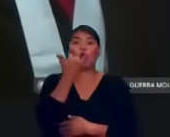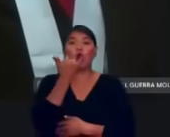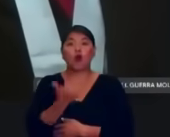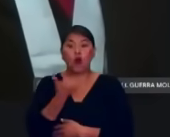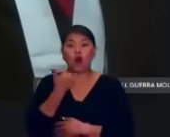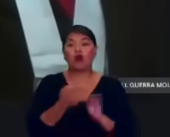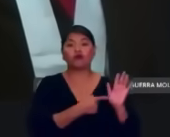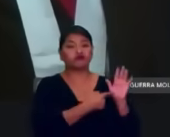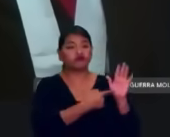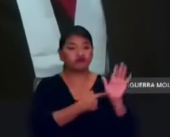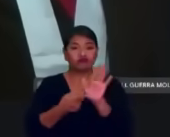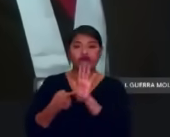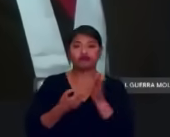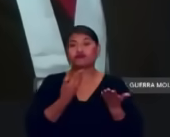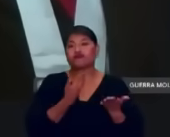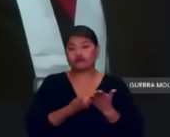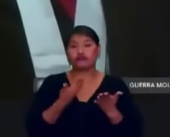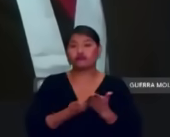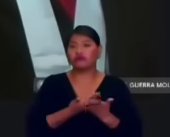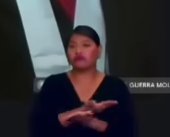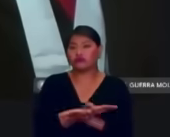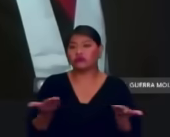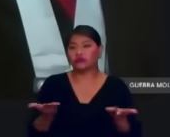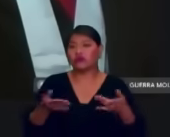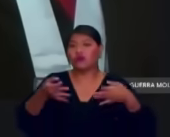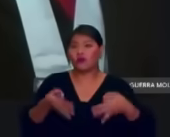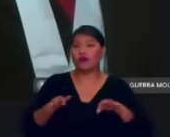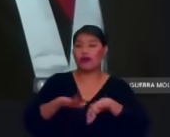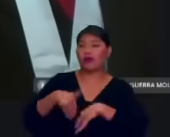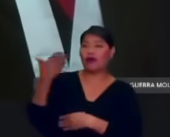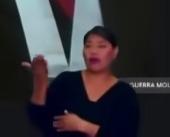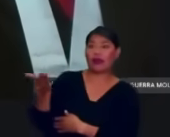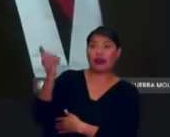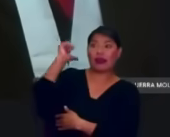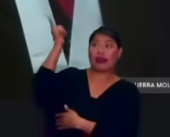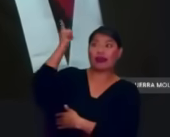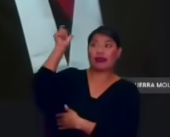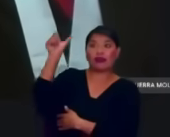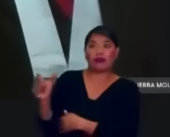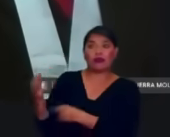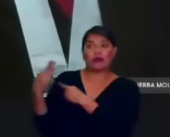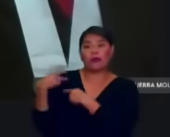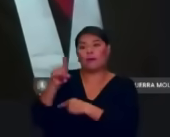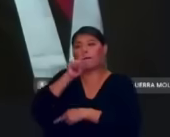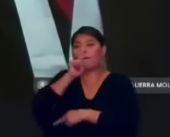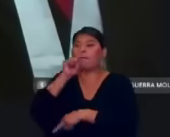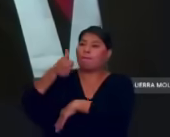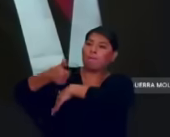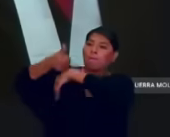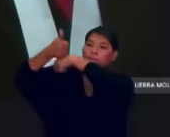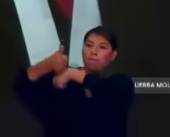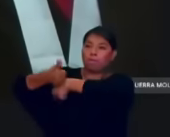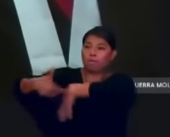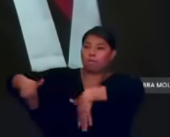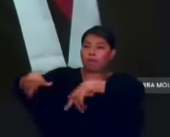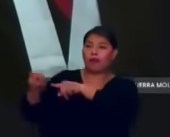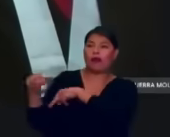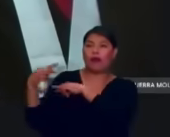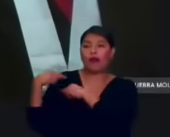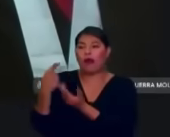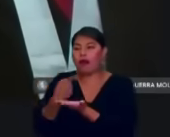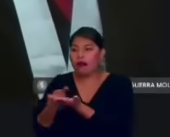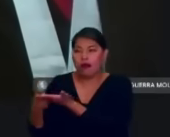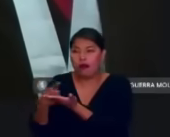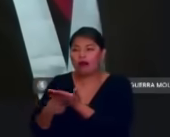demuestra con los hechos de una líder de una presunta organización criminal planeado con los altos